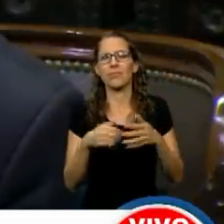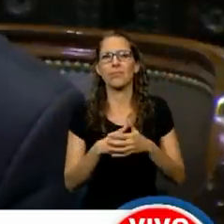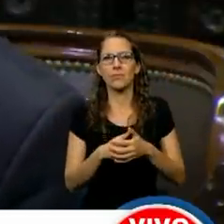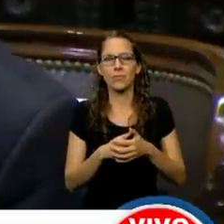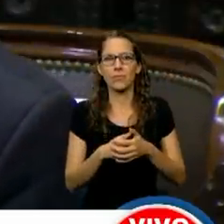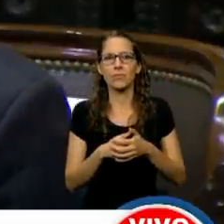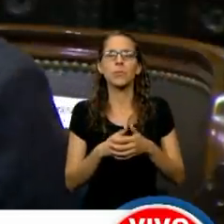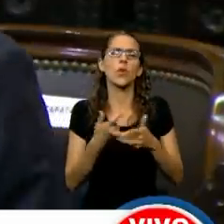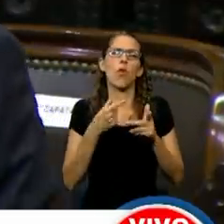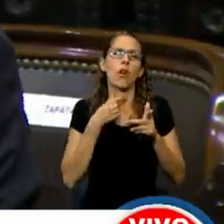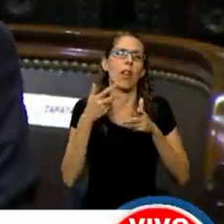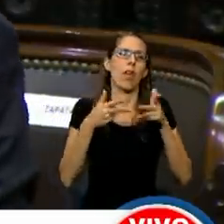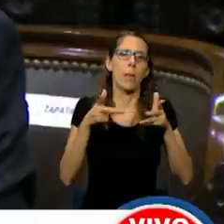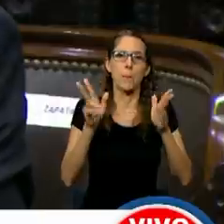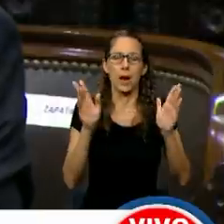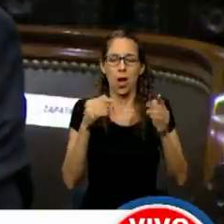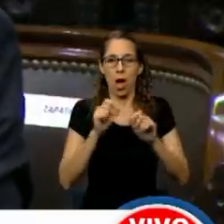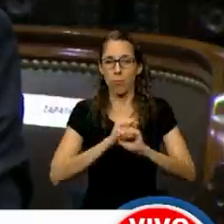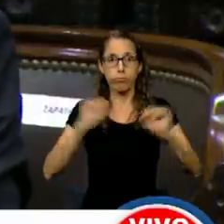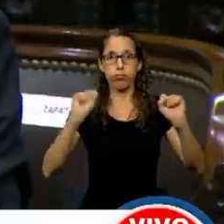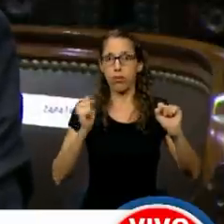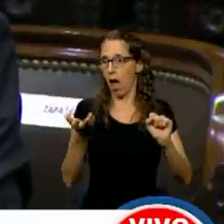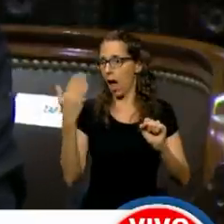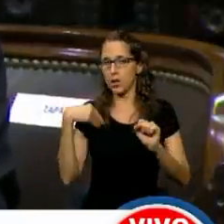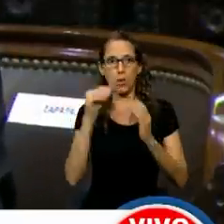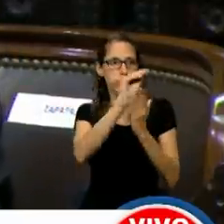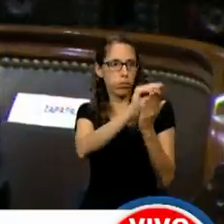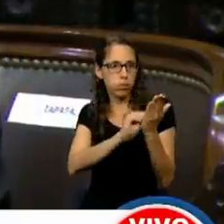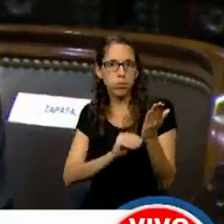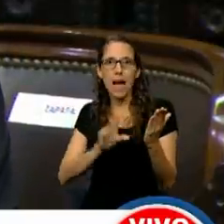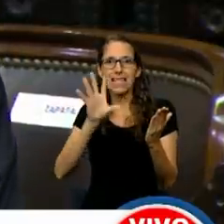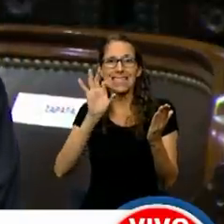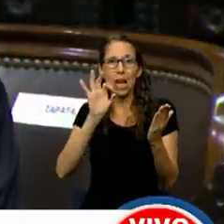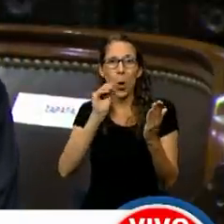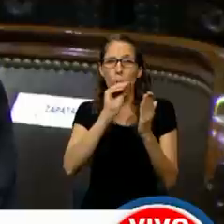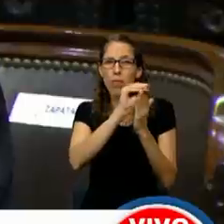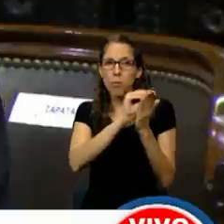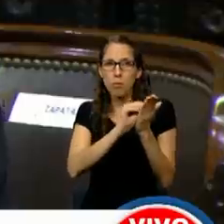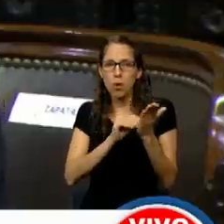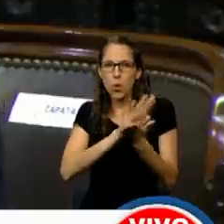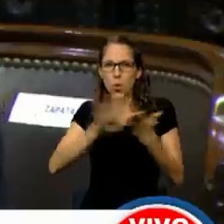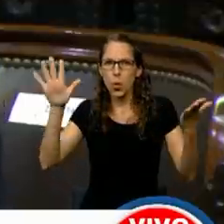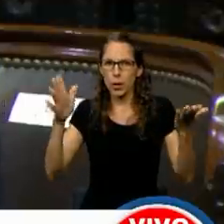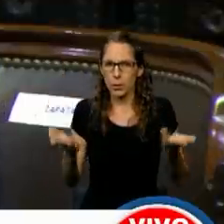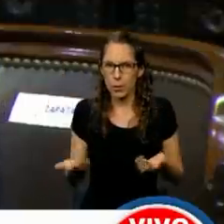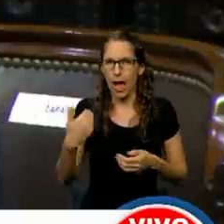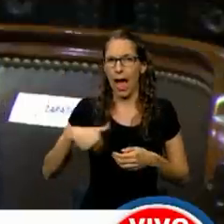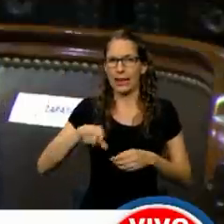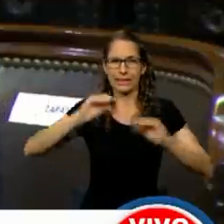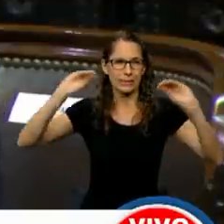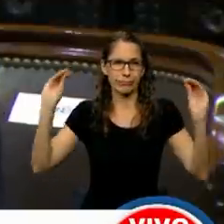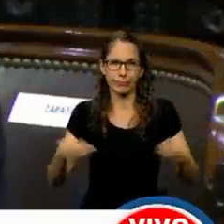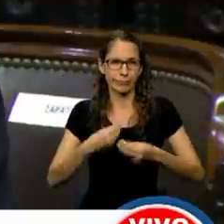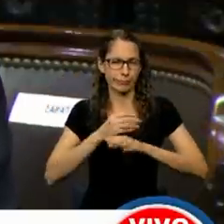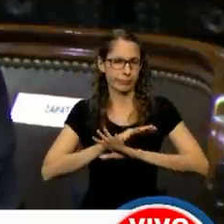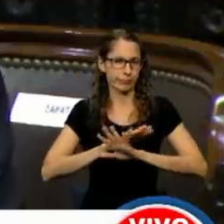aparecen 50 artículos nuevos la realidad de la república argentina que está en bancarrota señor presidente